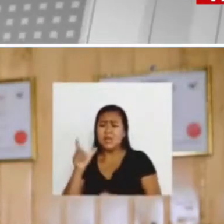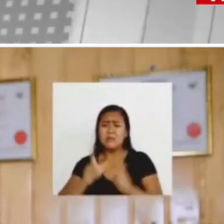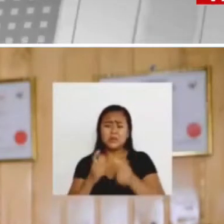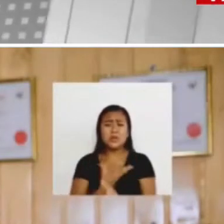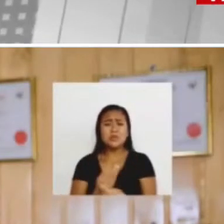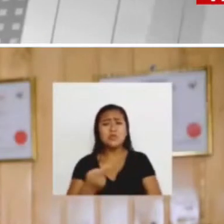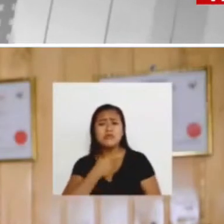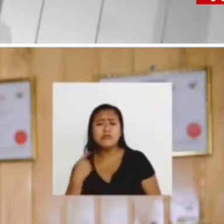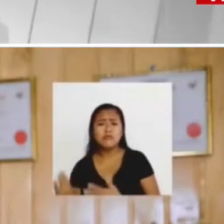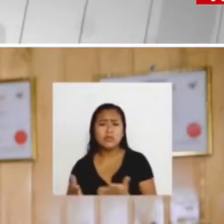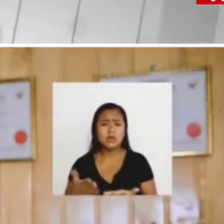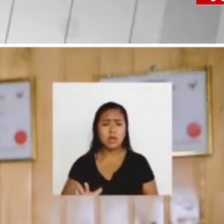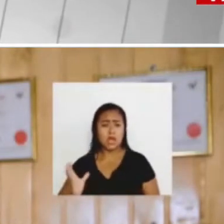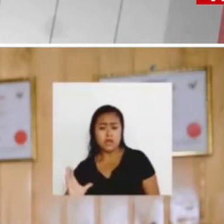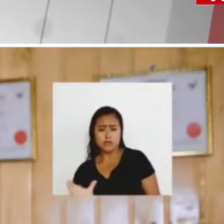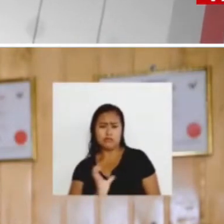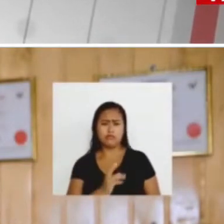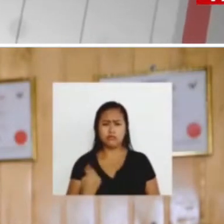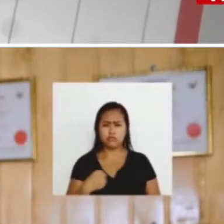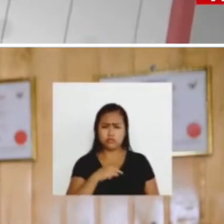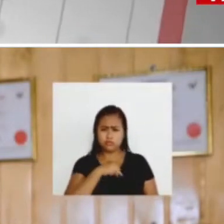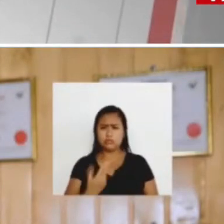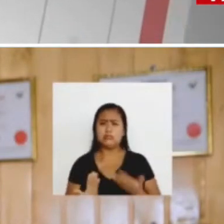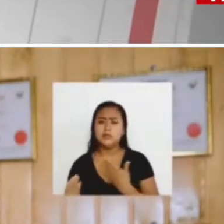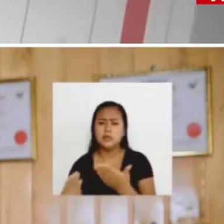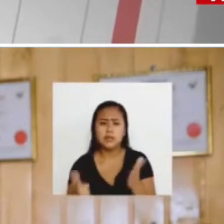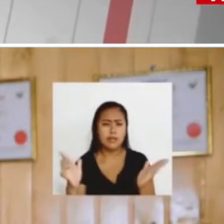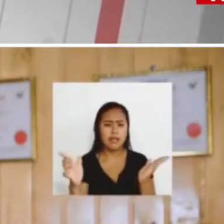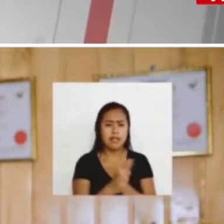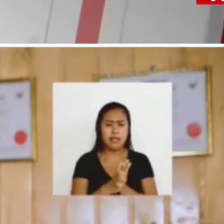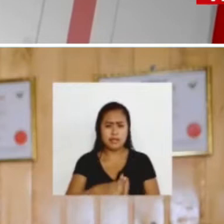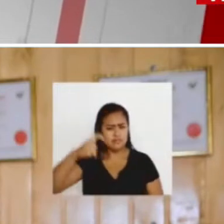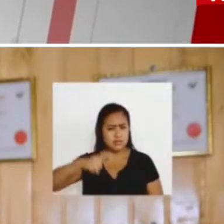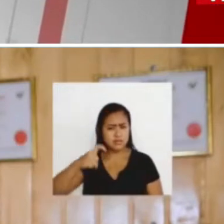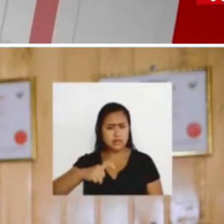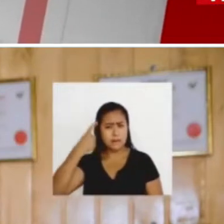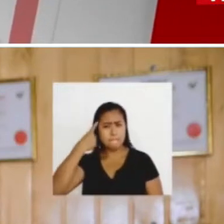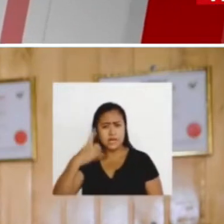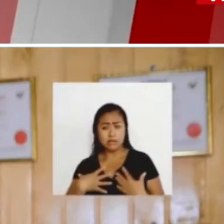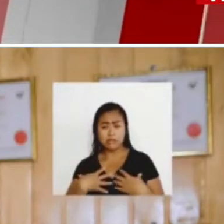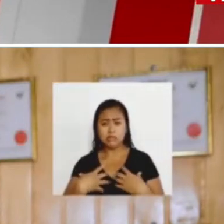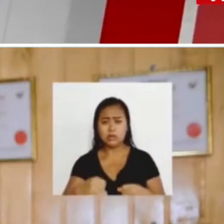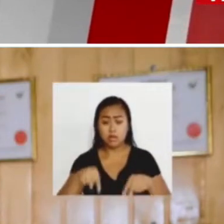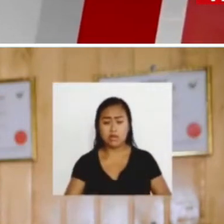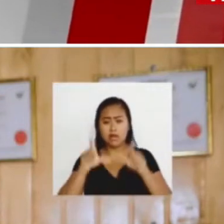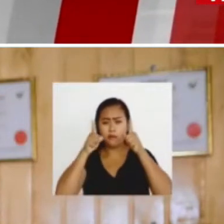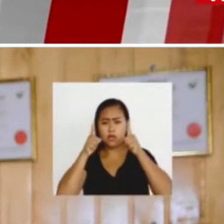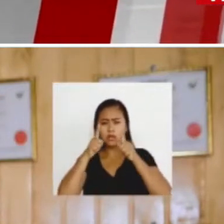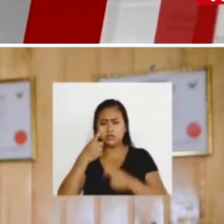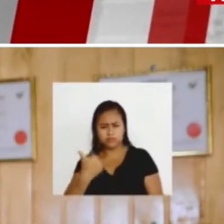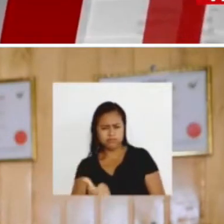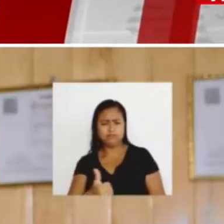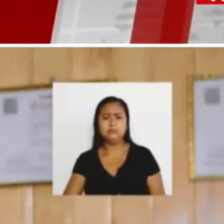presentar el informe preliminar de los gastos de campaña y luego el segundo informe final, ya que va a ser